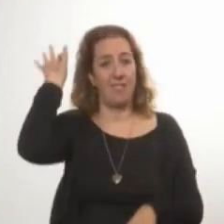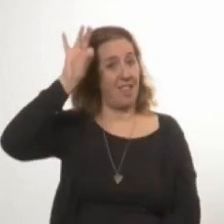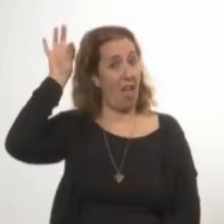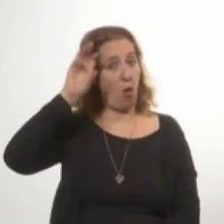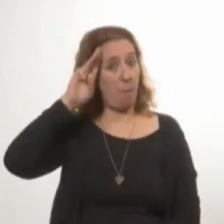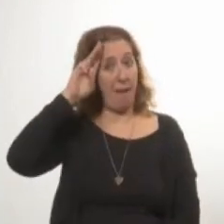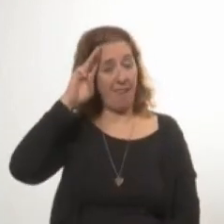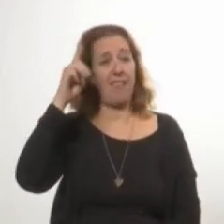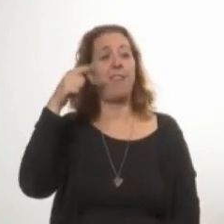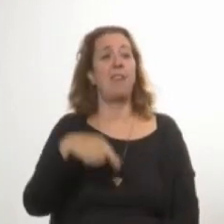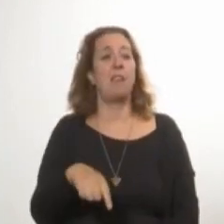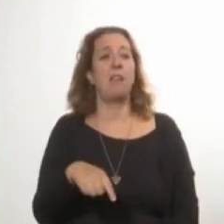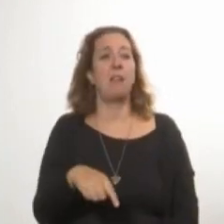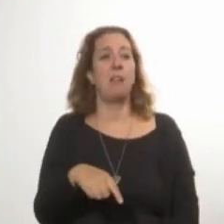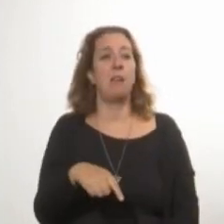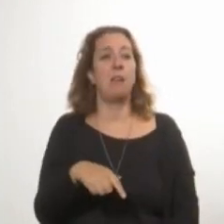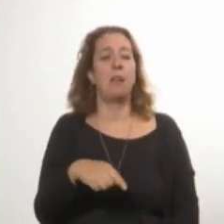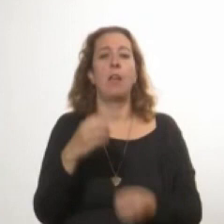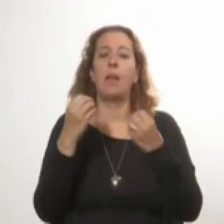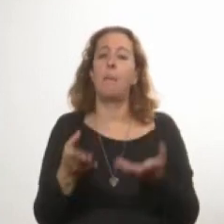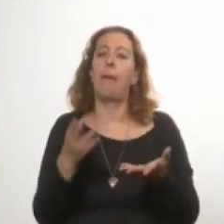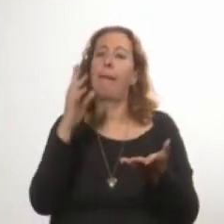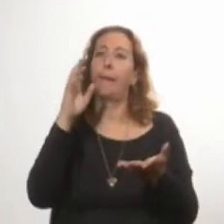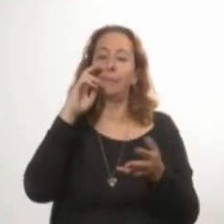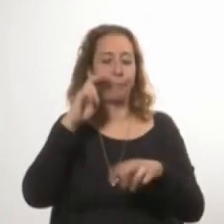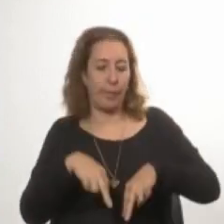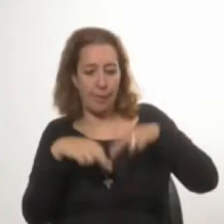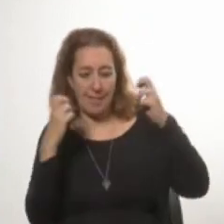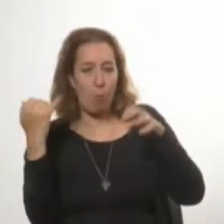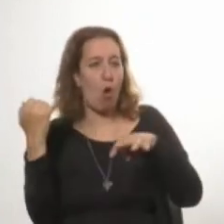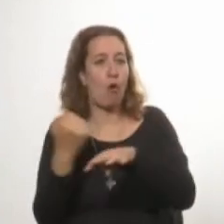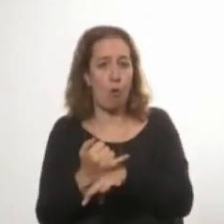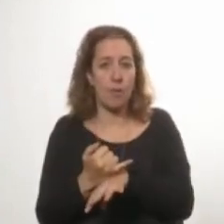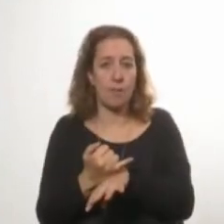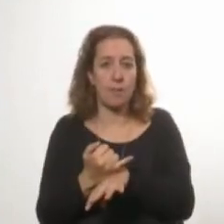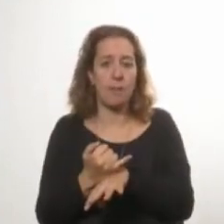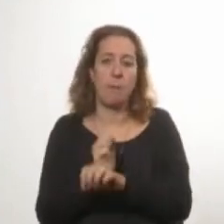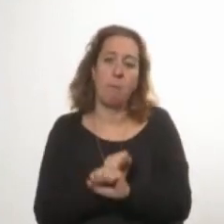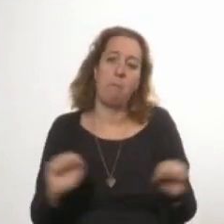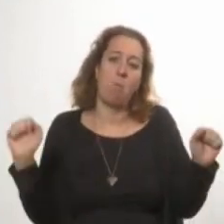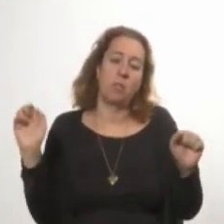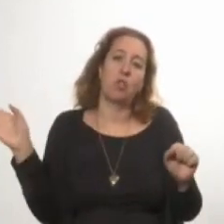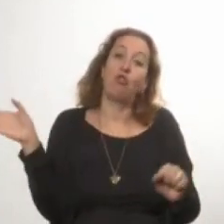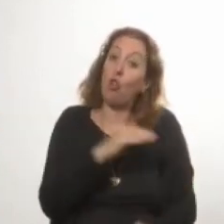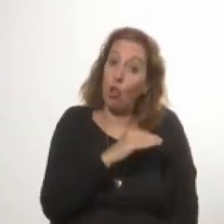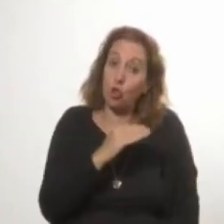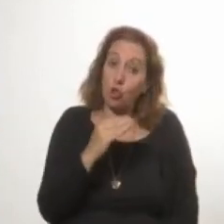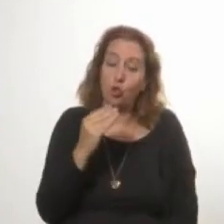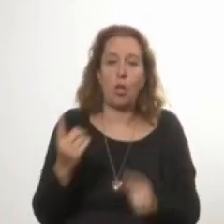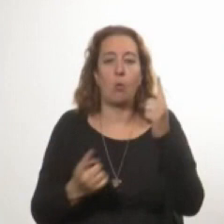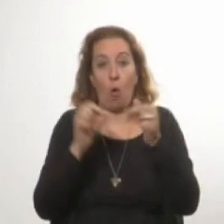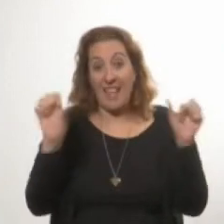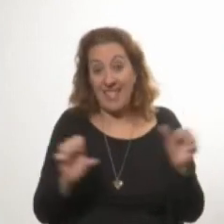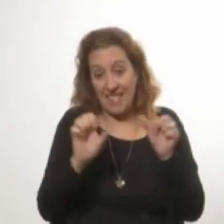dirigida a que revisemos los errores que quizás todos hemos cometido, algunos por acción